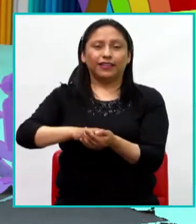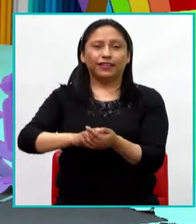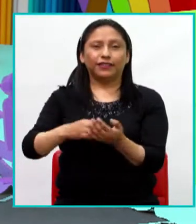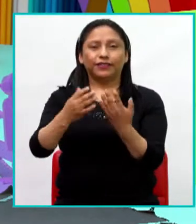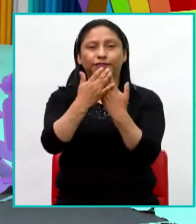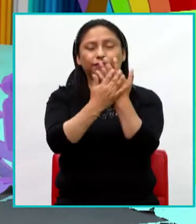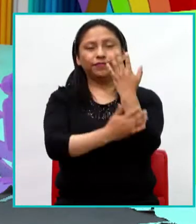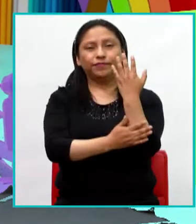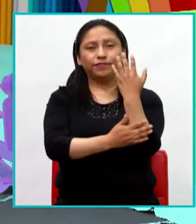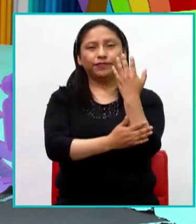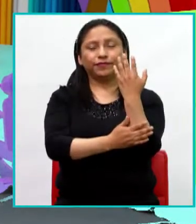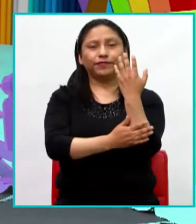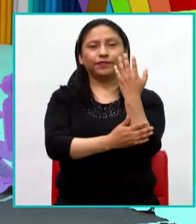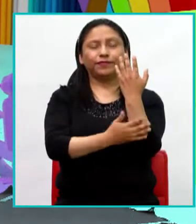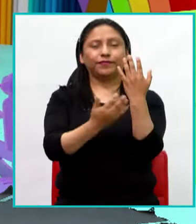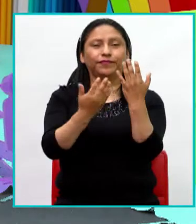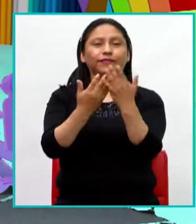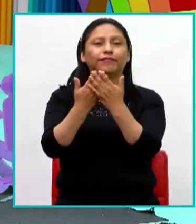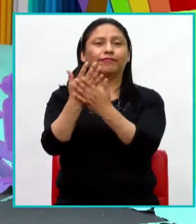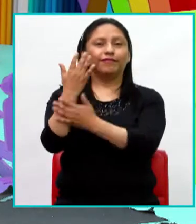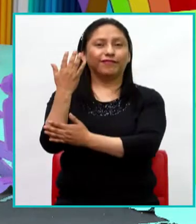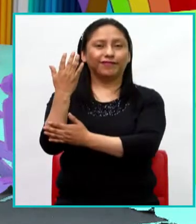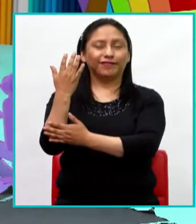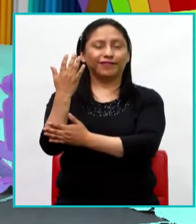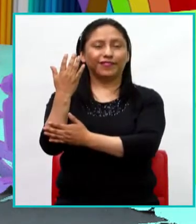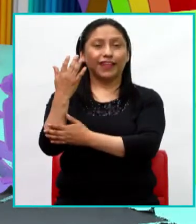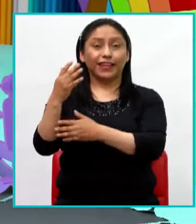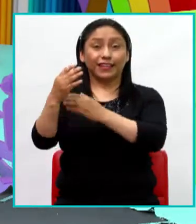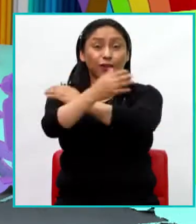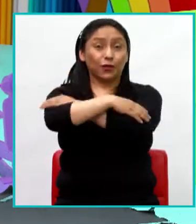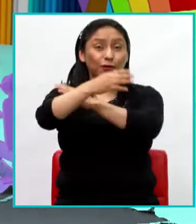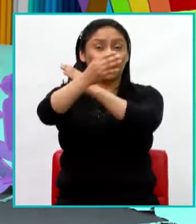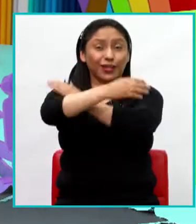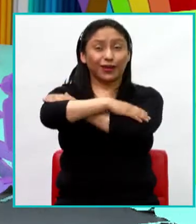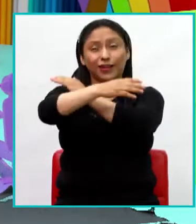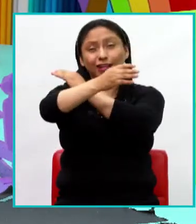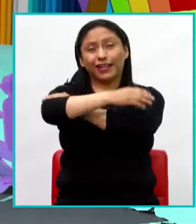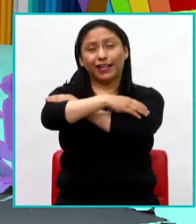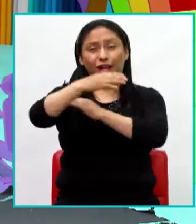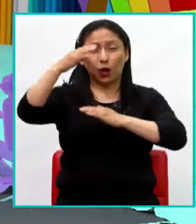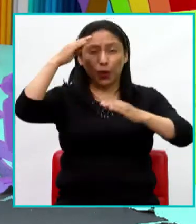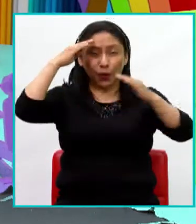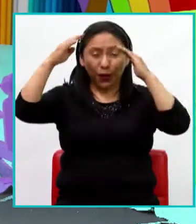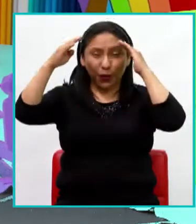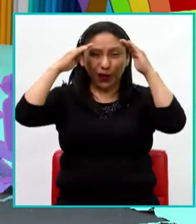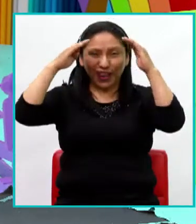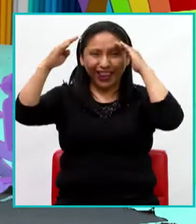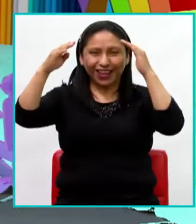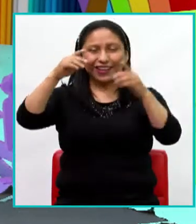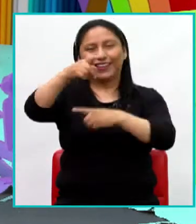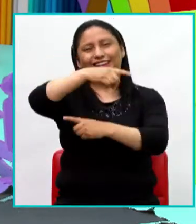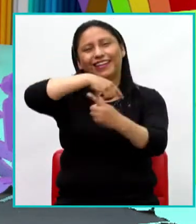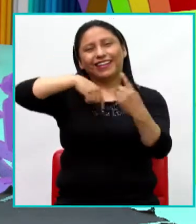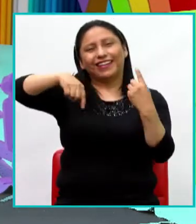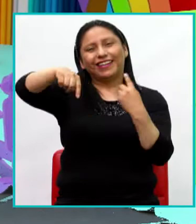Pongo una mano aquí, pongo una mano allá. ¡Saludo, hola!